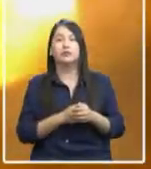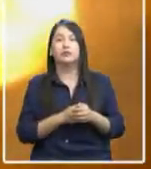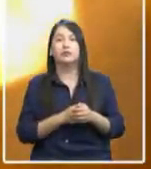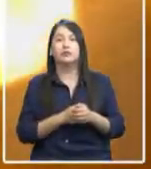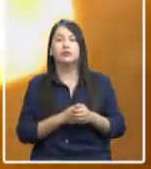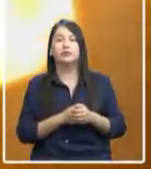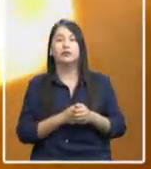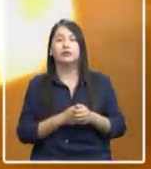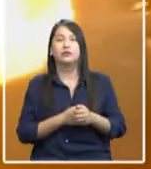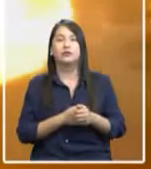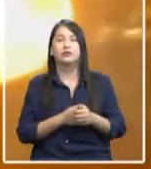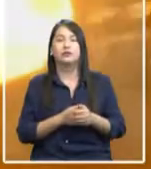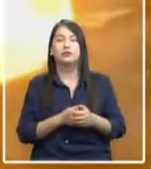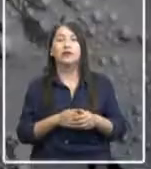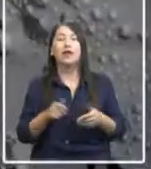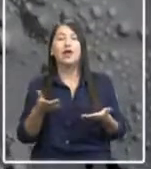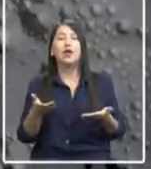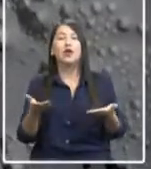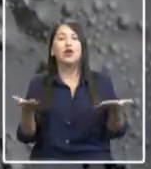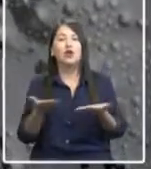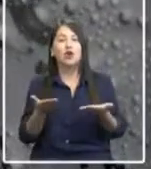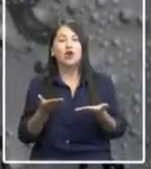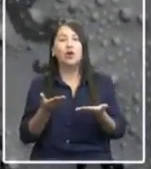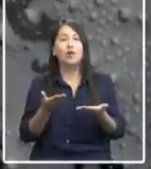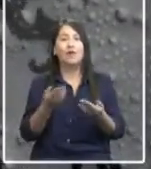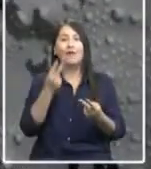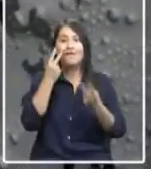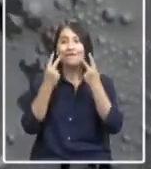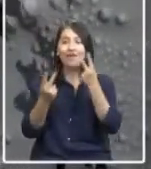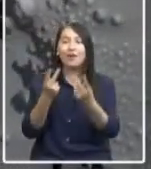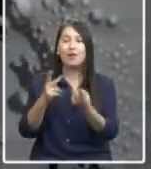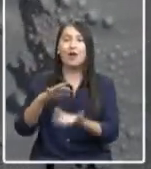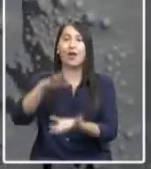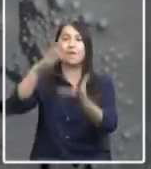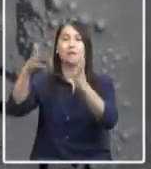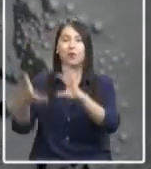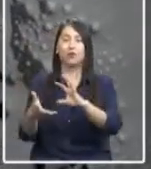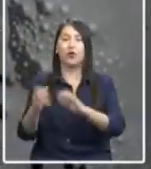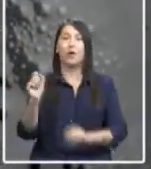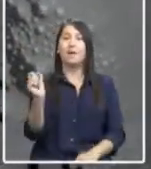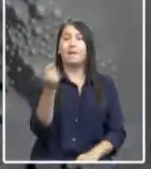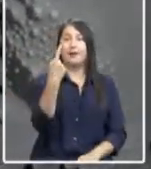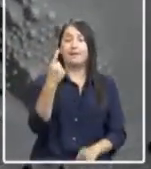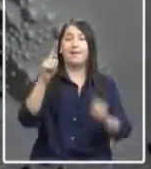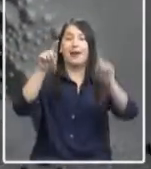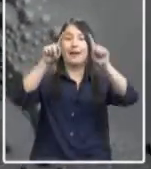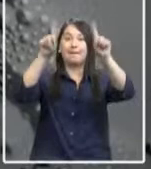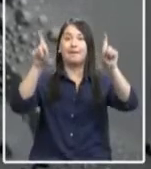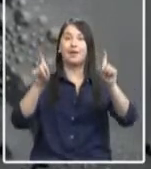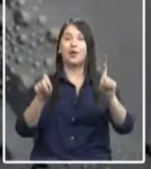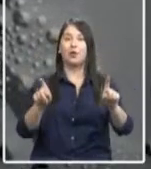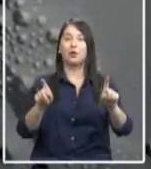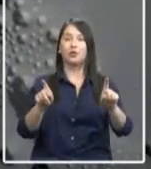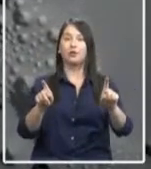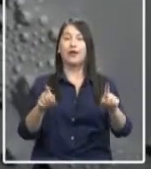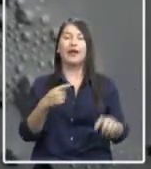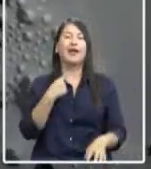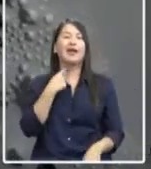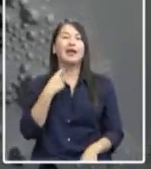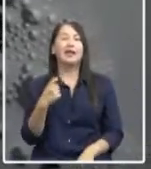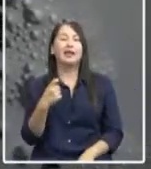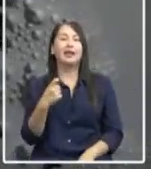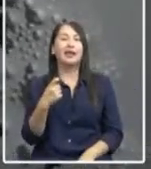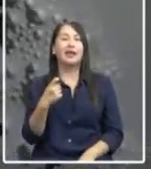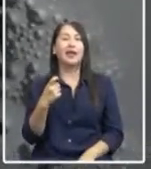las cuales le damos prioridad? ¿Cómo veríamos el mundo? Entonces, una primera pregunta es sobre qué suposiciones del